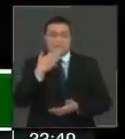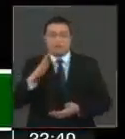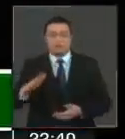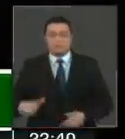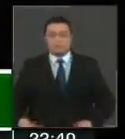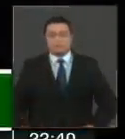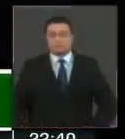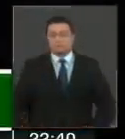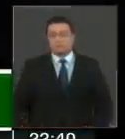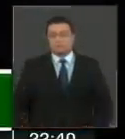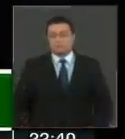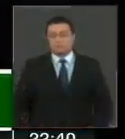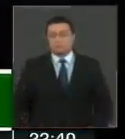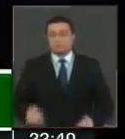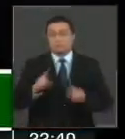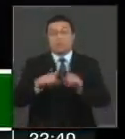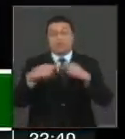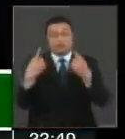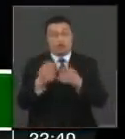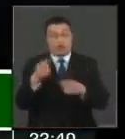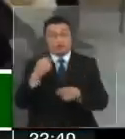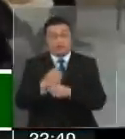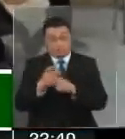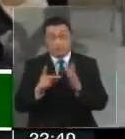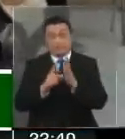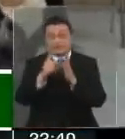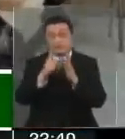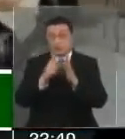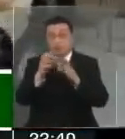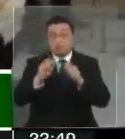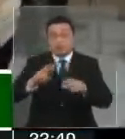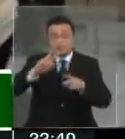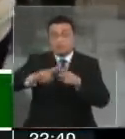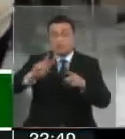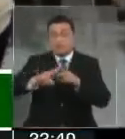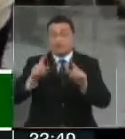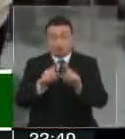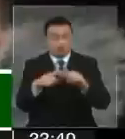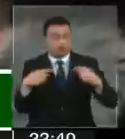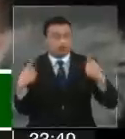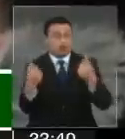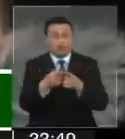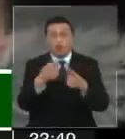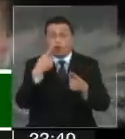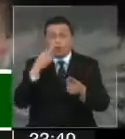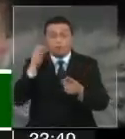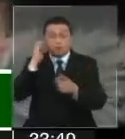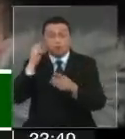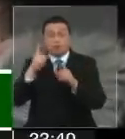meta, digamos, de todo el trabajo que vamos a desarrollar es poder construir entre todas y todos